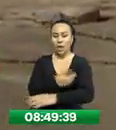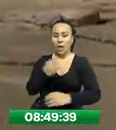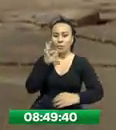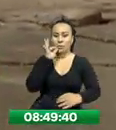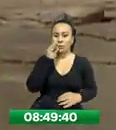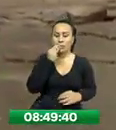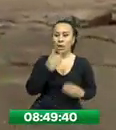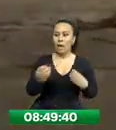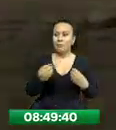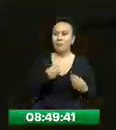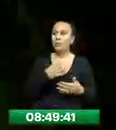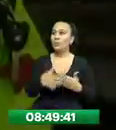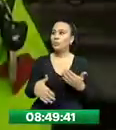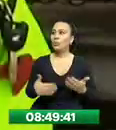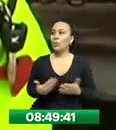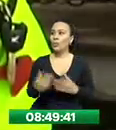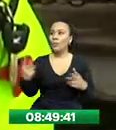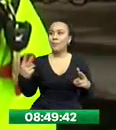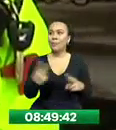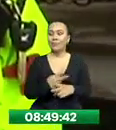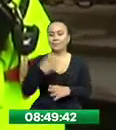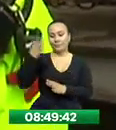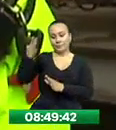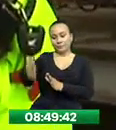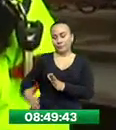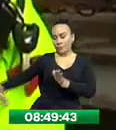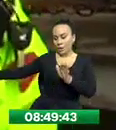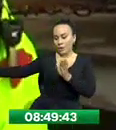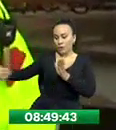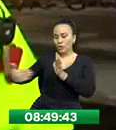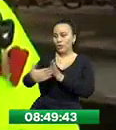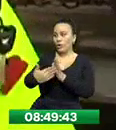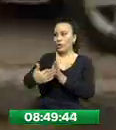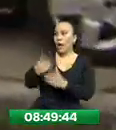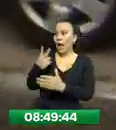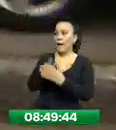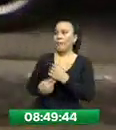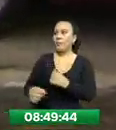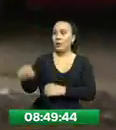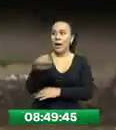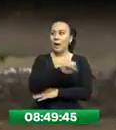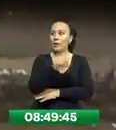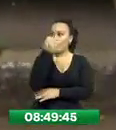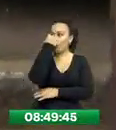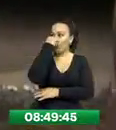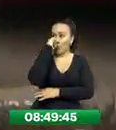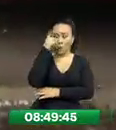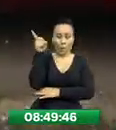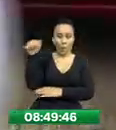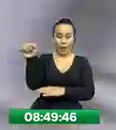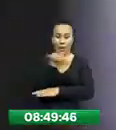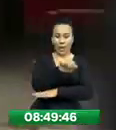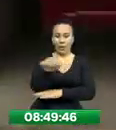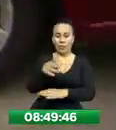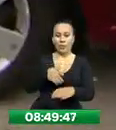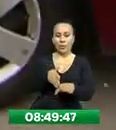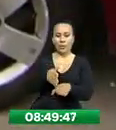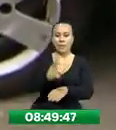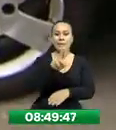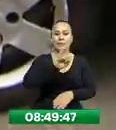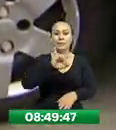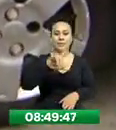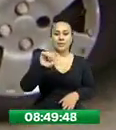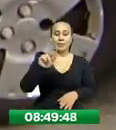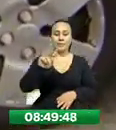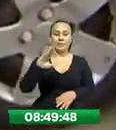Municipal. Tenemos un choque tipología lateral angular, donde el vehículo rojo circulaba por la avenida Villavicencio, sentido sur-norte,